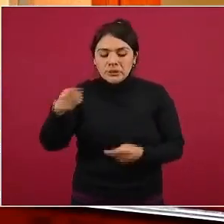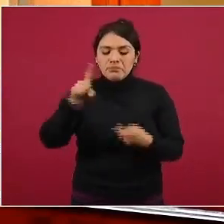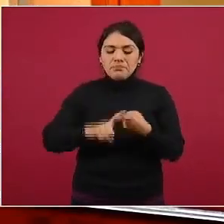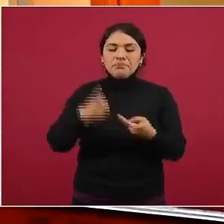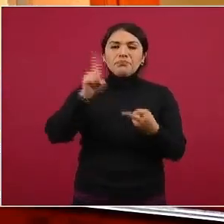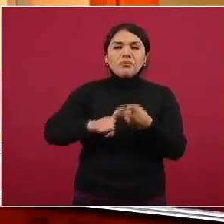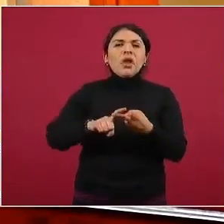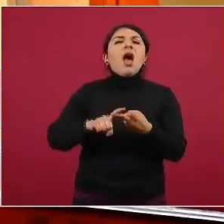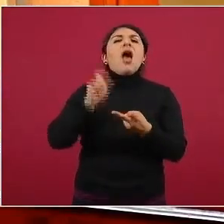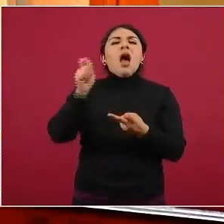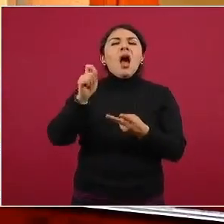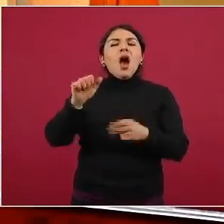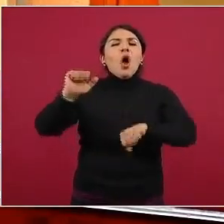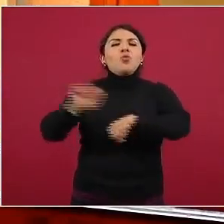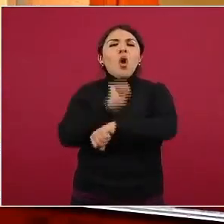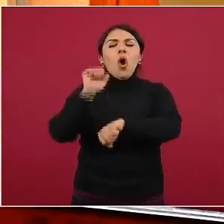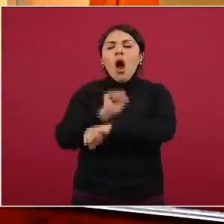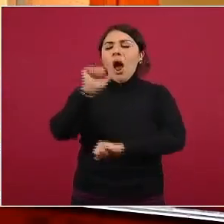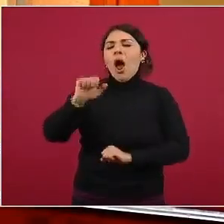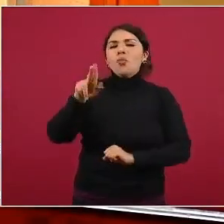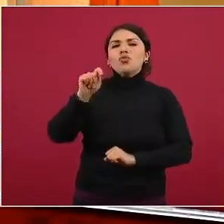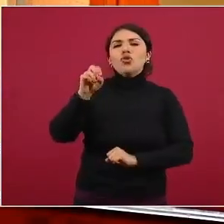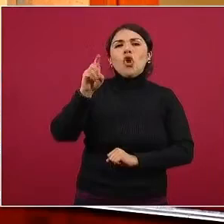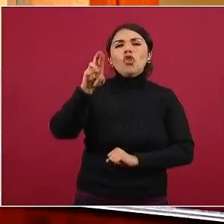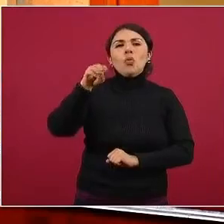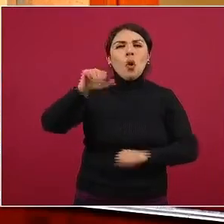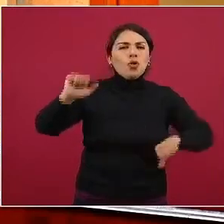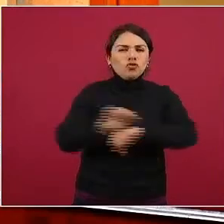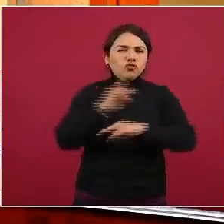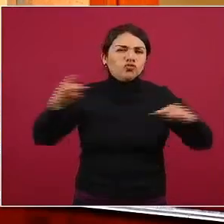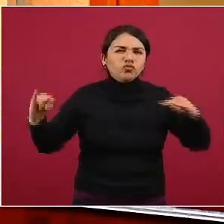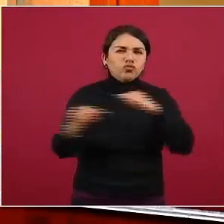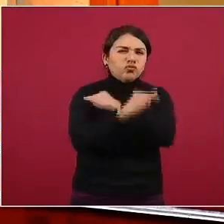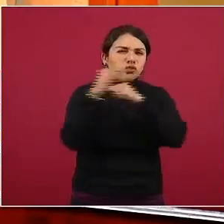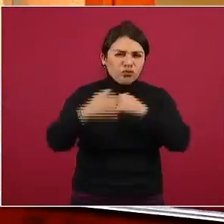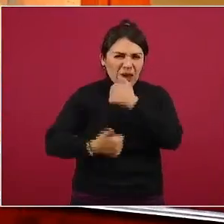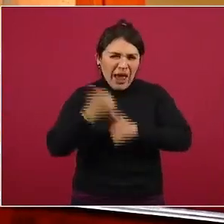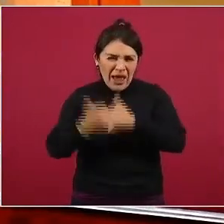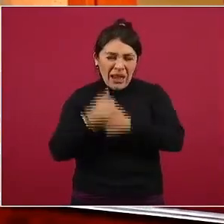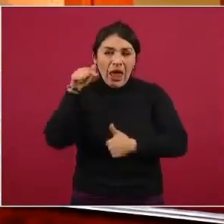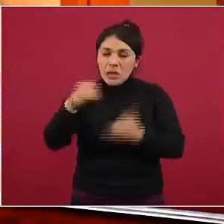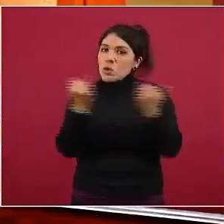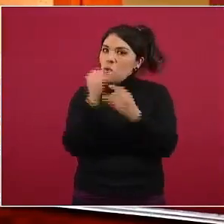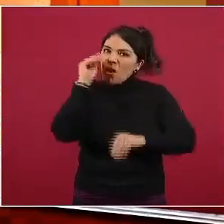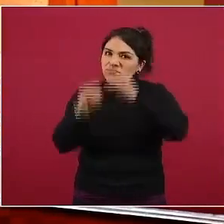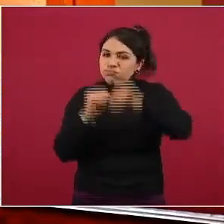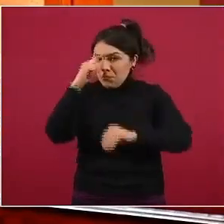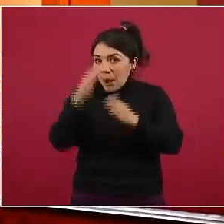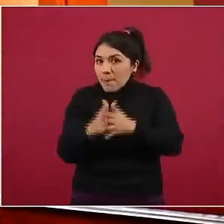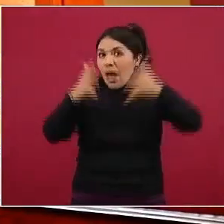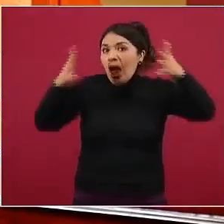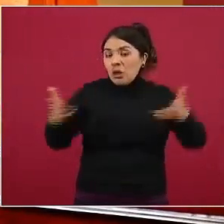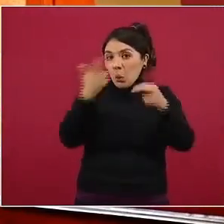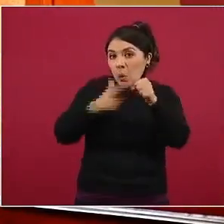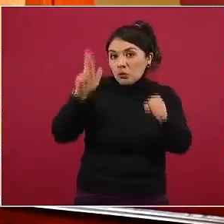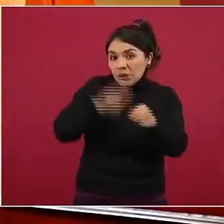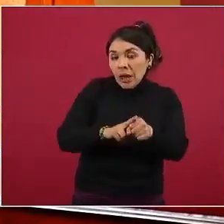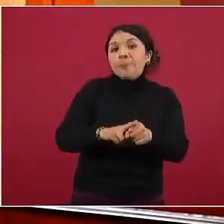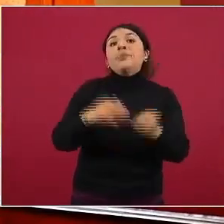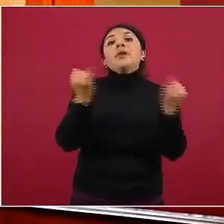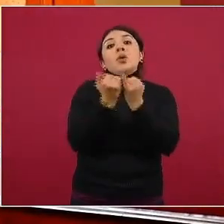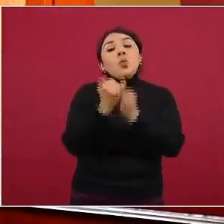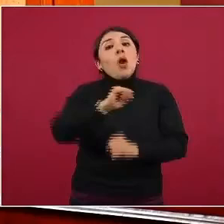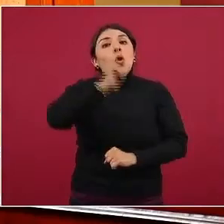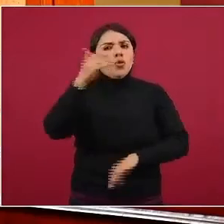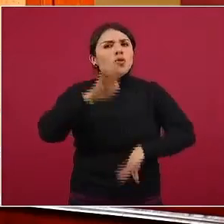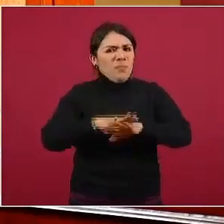el autódromo se instalaron unidades móviles para expandir su capacidad, y también otro de los incrementos importantes y que también